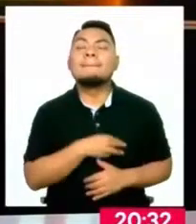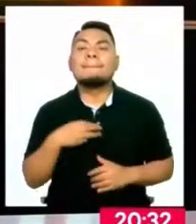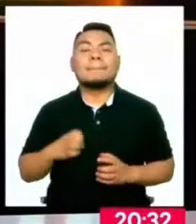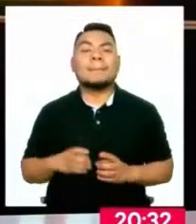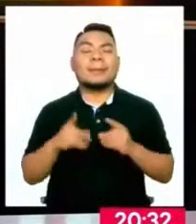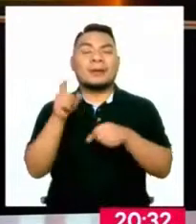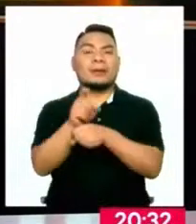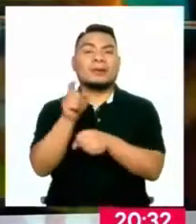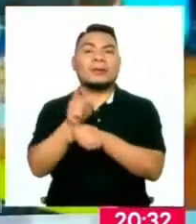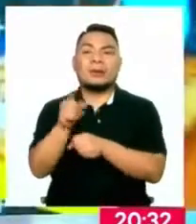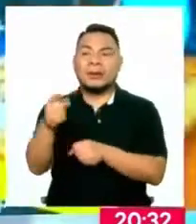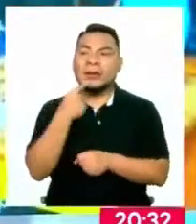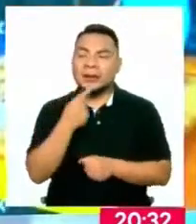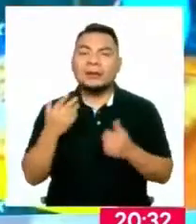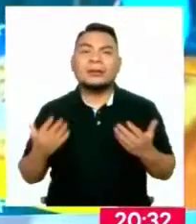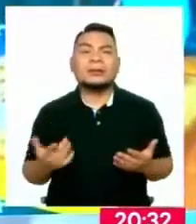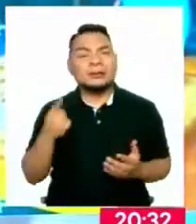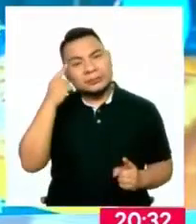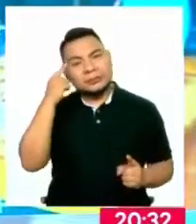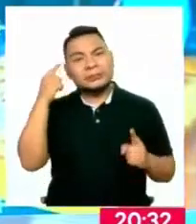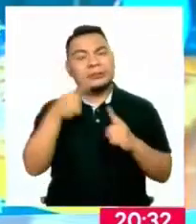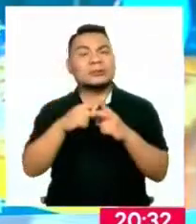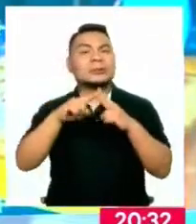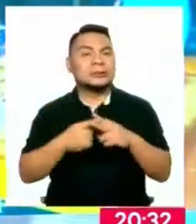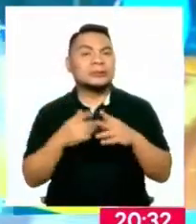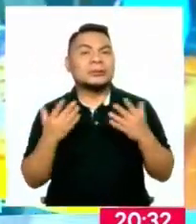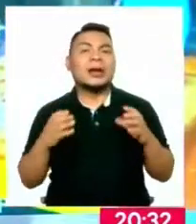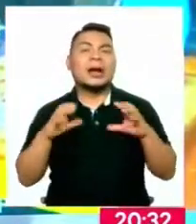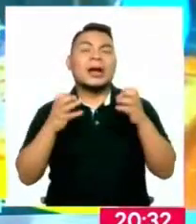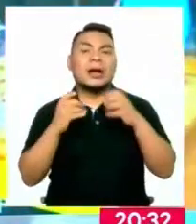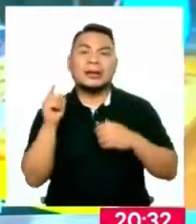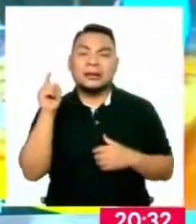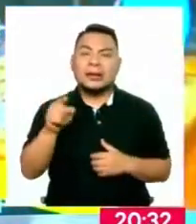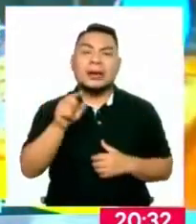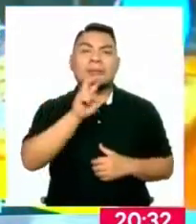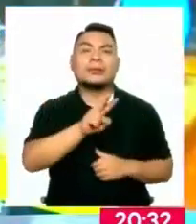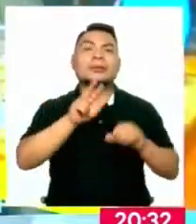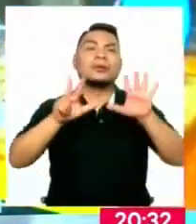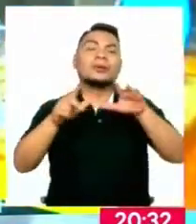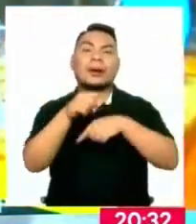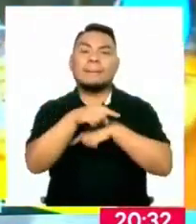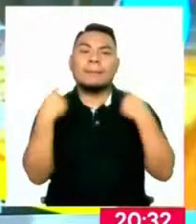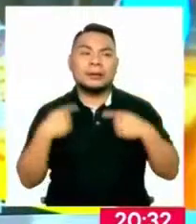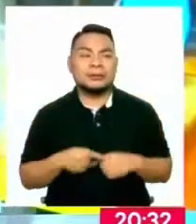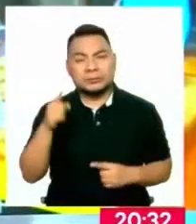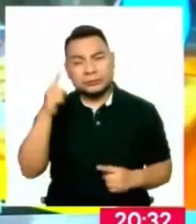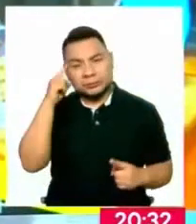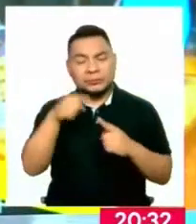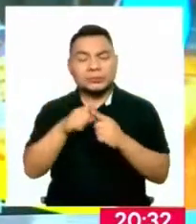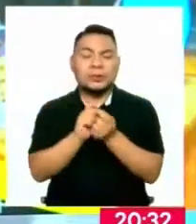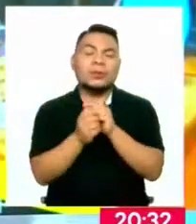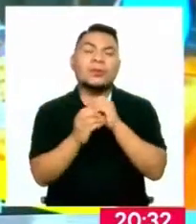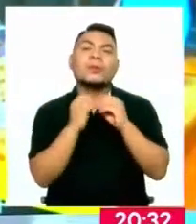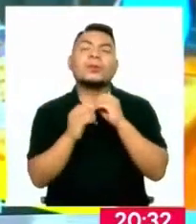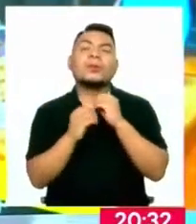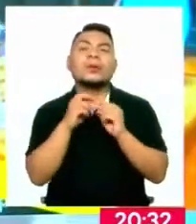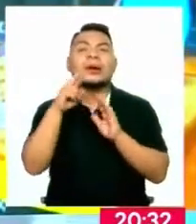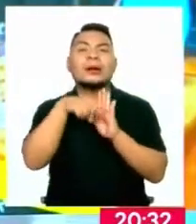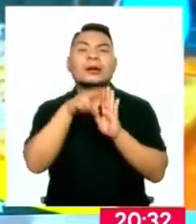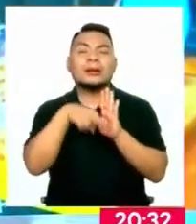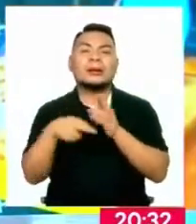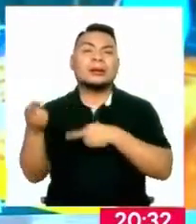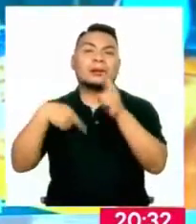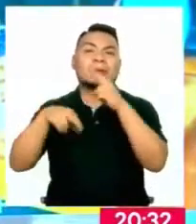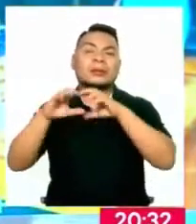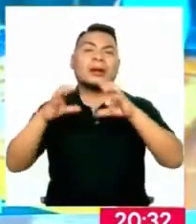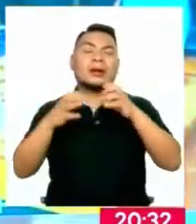de Educación, que se ha fijado como una meta iniciar las clases presenciales el 28 de marzo. Para tal fin ha modificado reglamento de